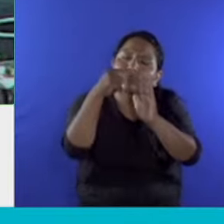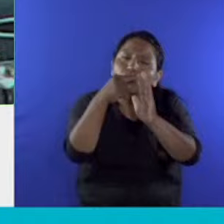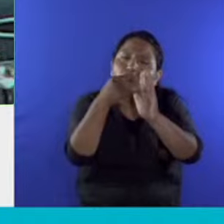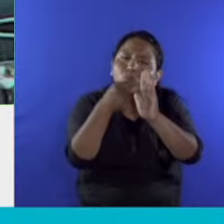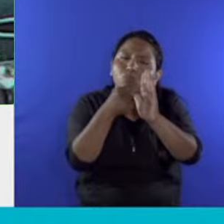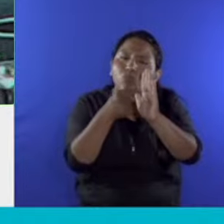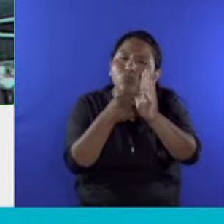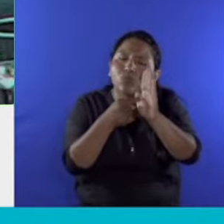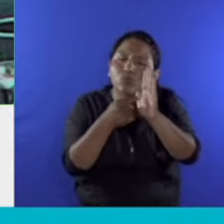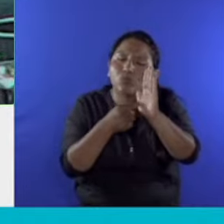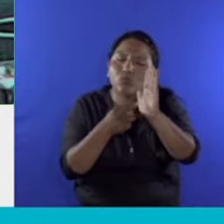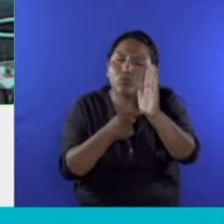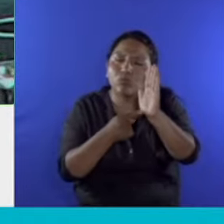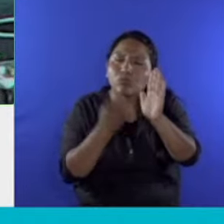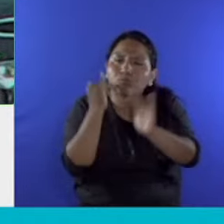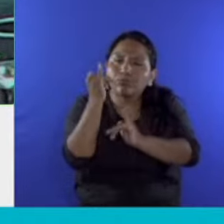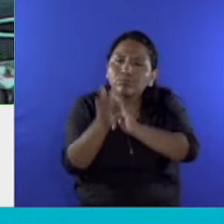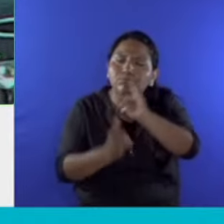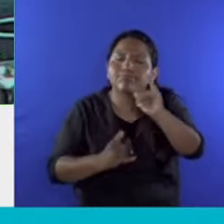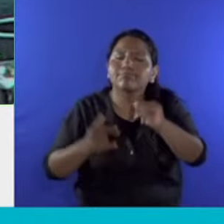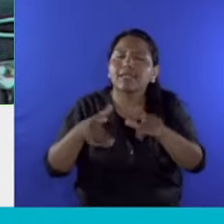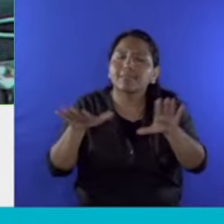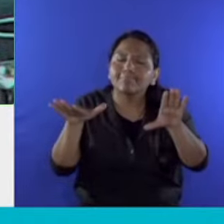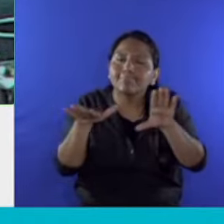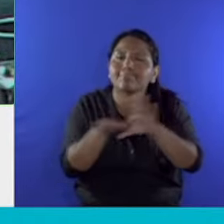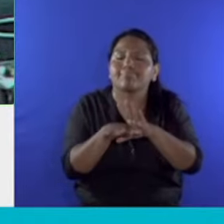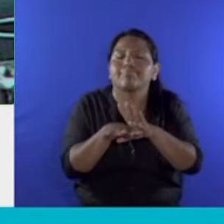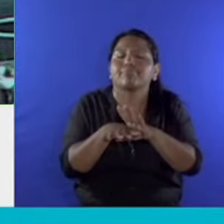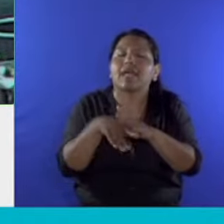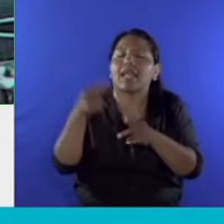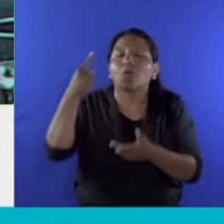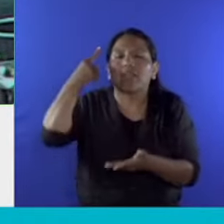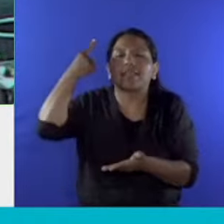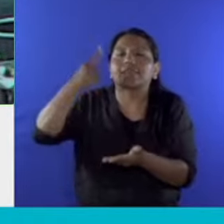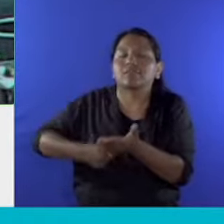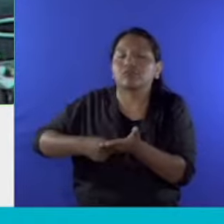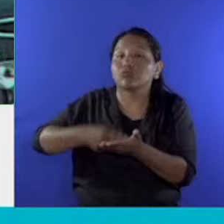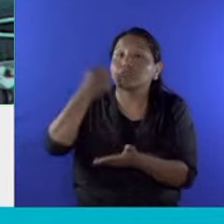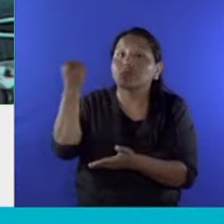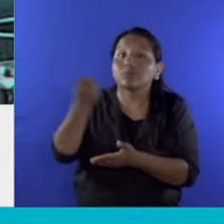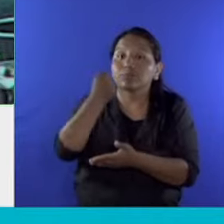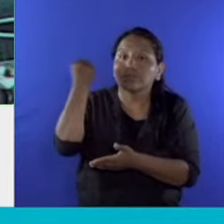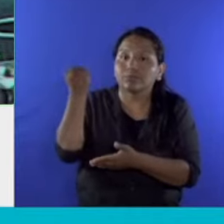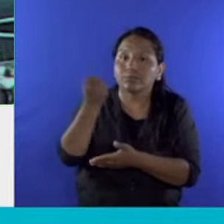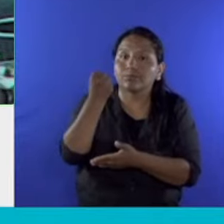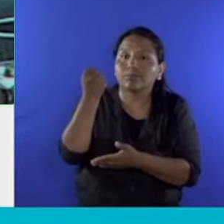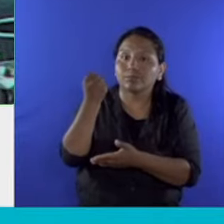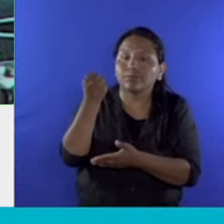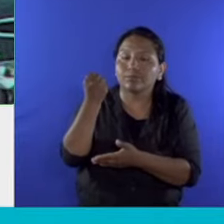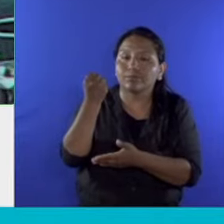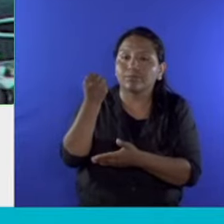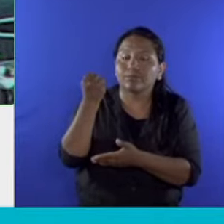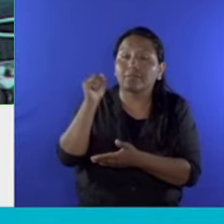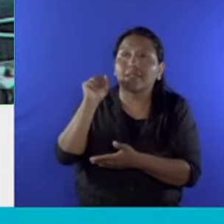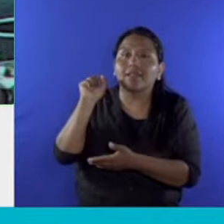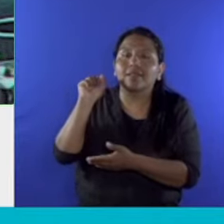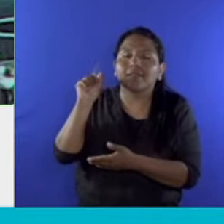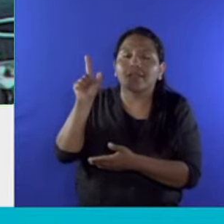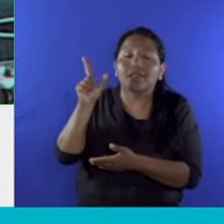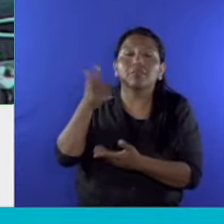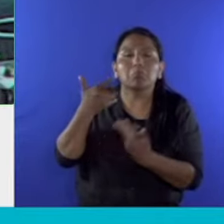ítem y por cada uno de los aspectos que son pertinentes para una decisión significativa a la que le cabría